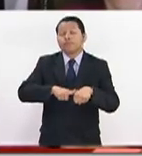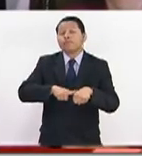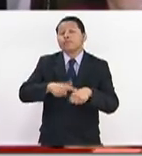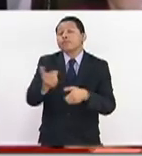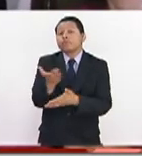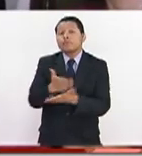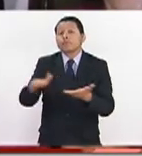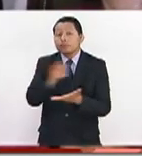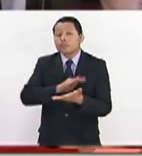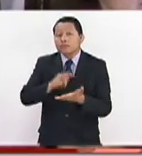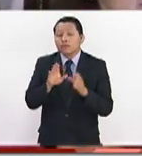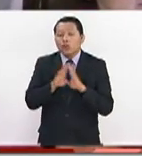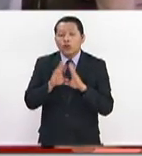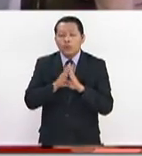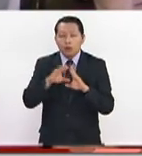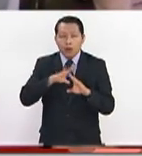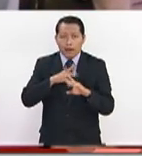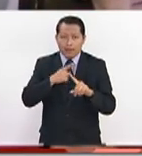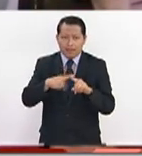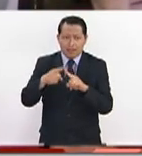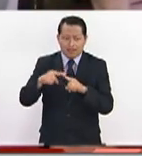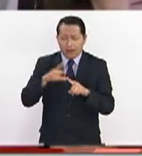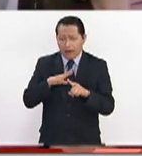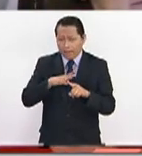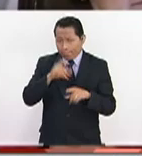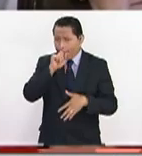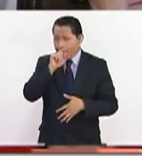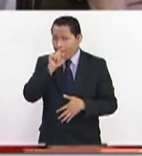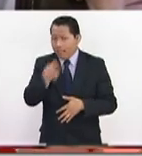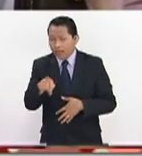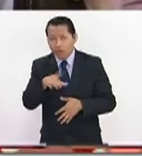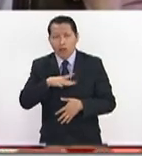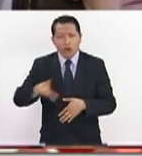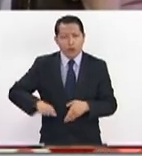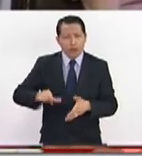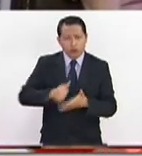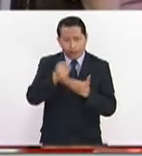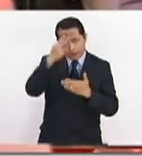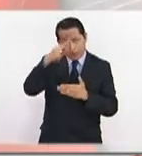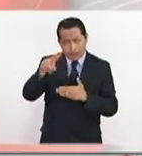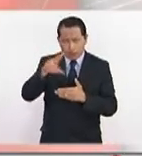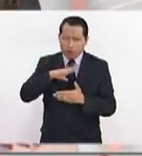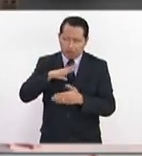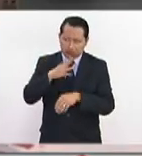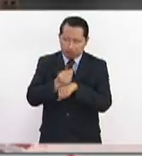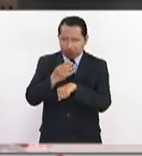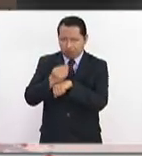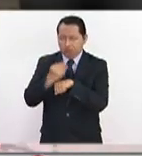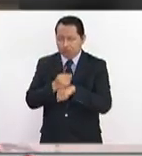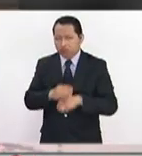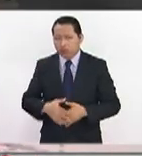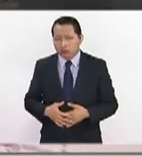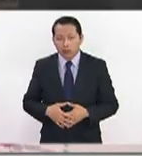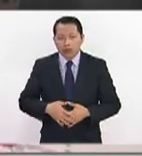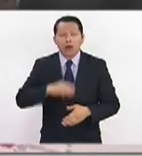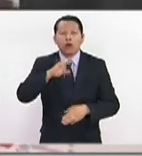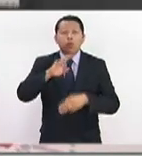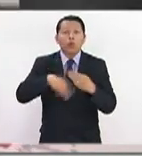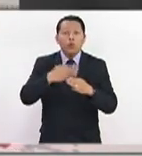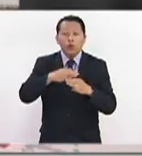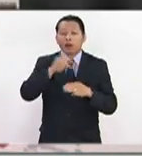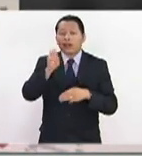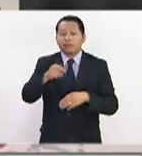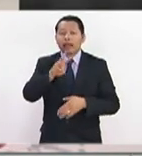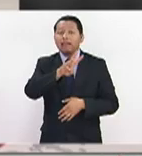Además, que todas las demoliciones están corriendo a cargo del gobierno de la Ciudad de México. En el mundo aumentó a